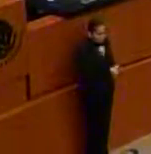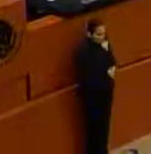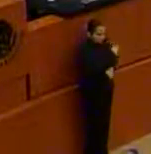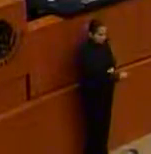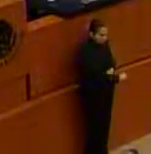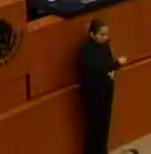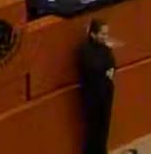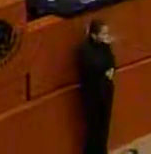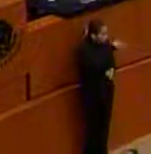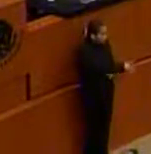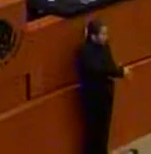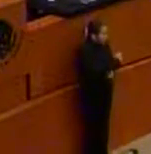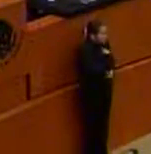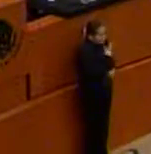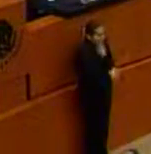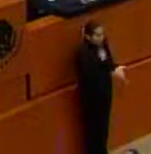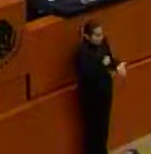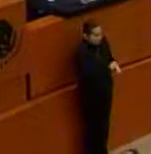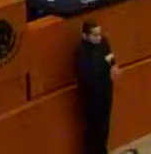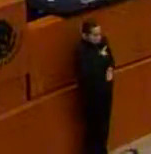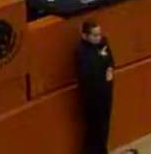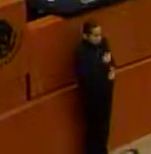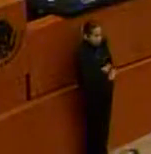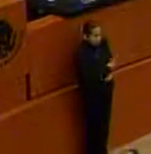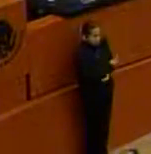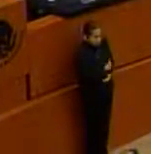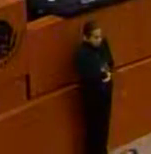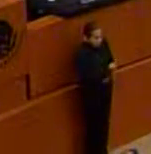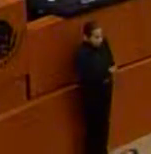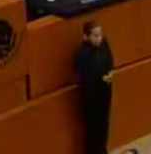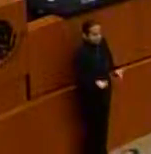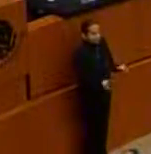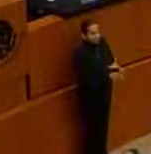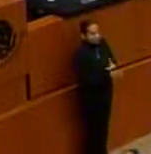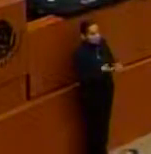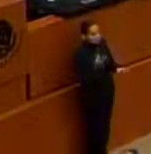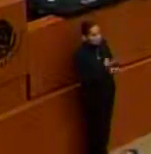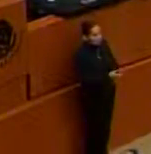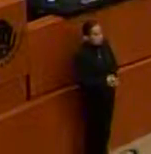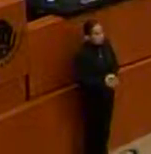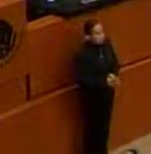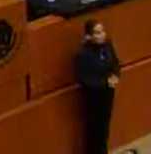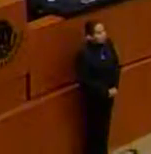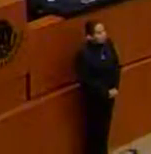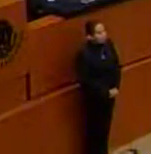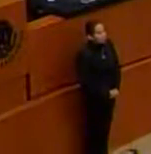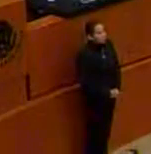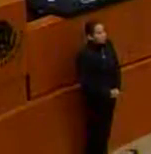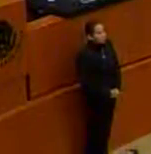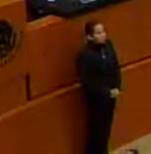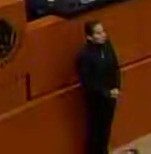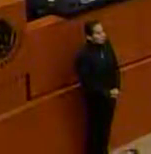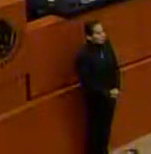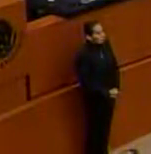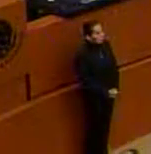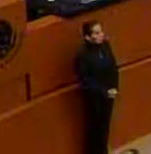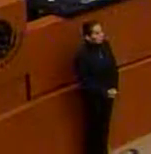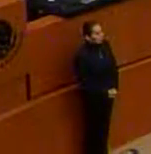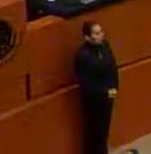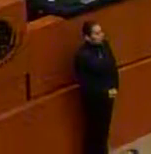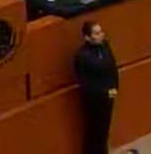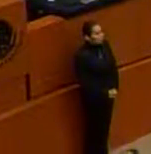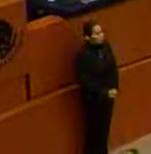ingresos mínimos para llenar mis necesidades sociales básicas.